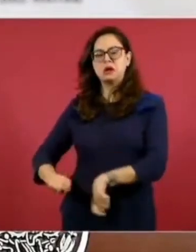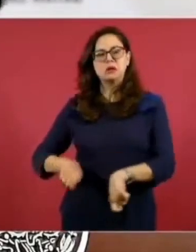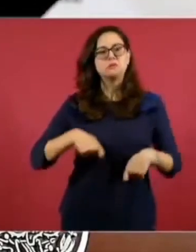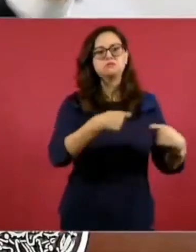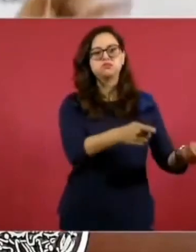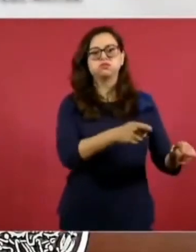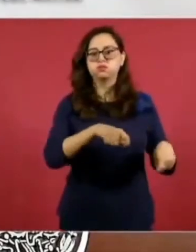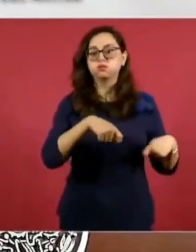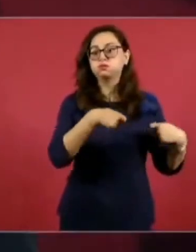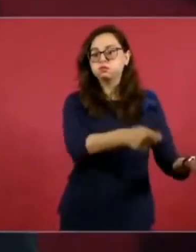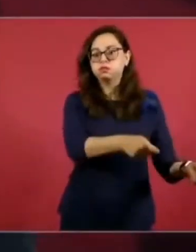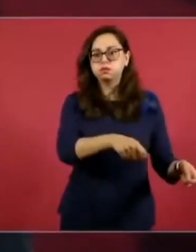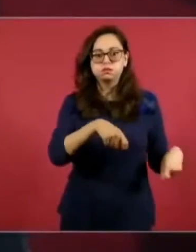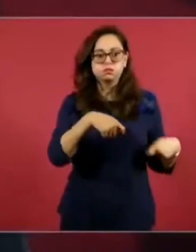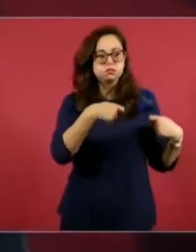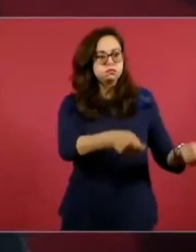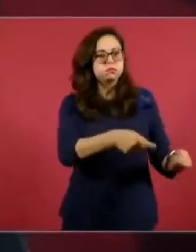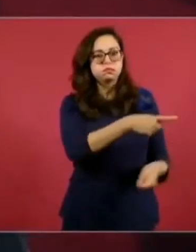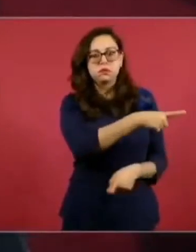en la historia.